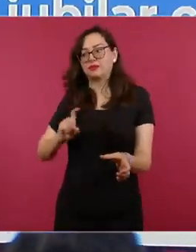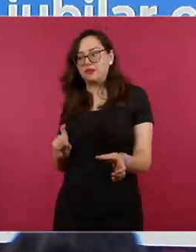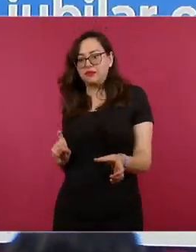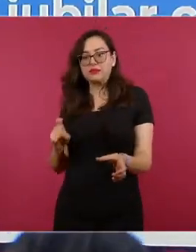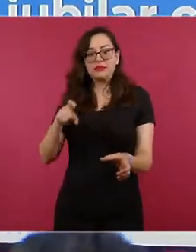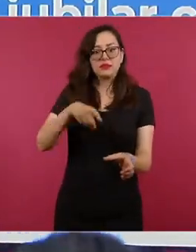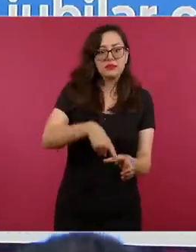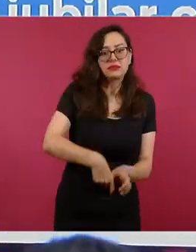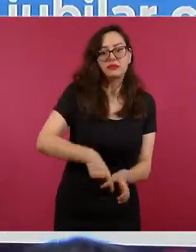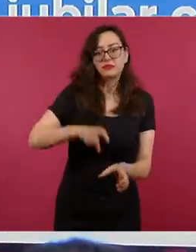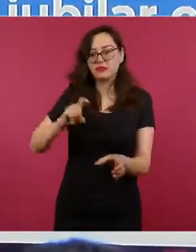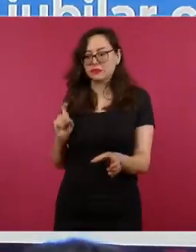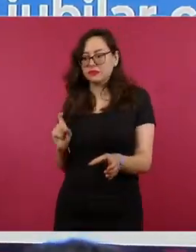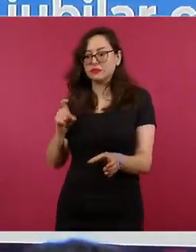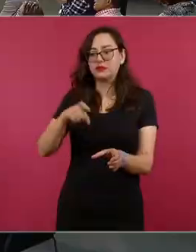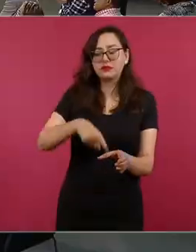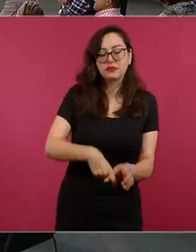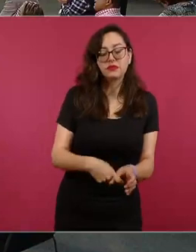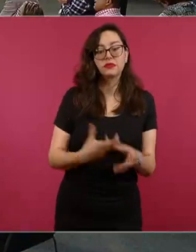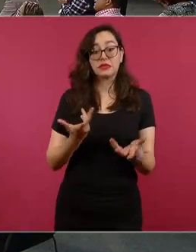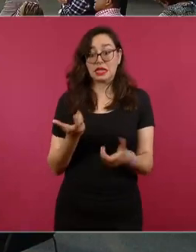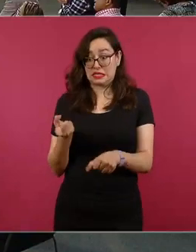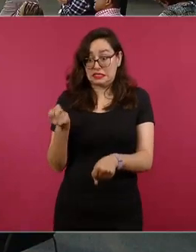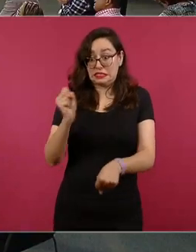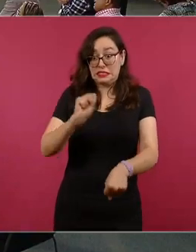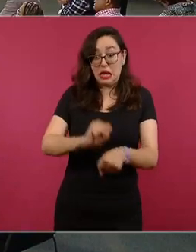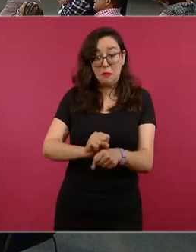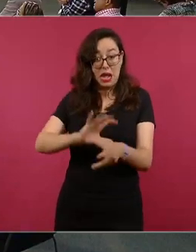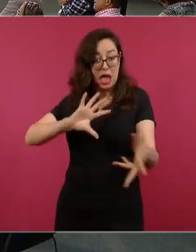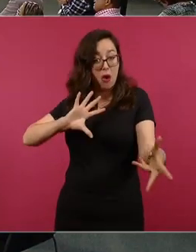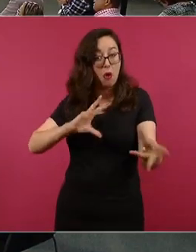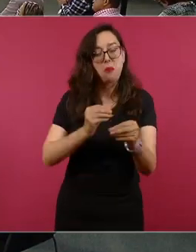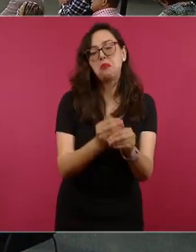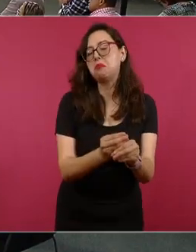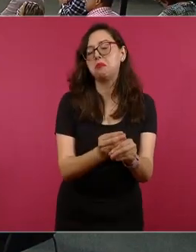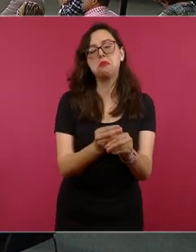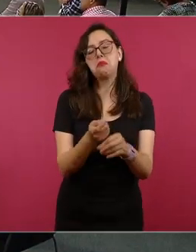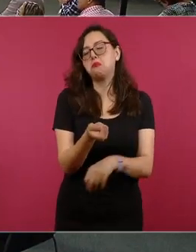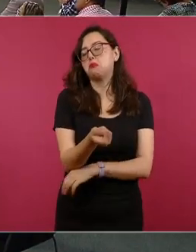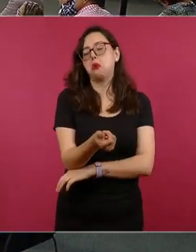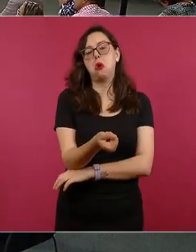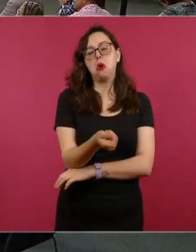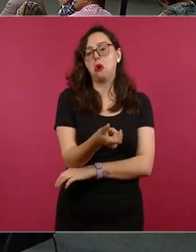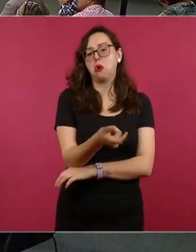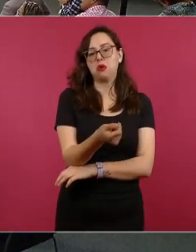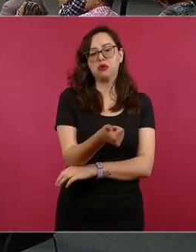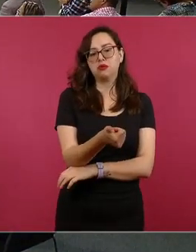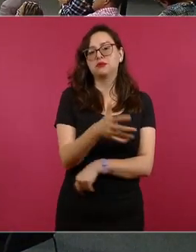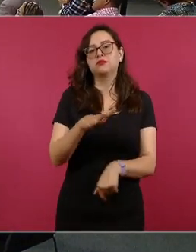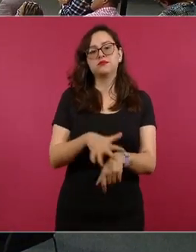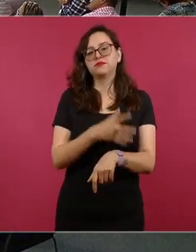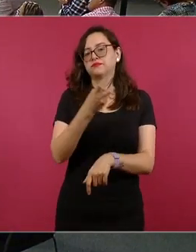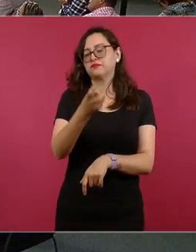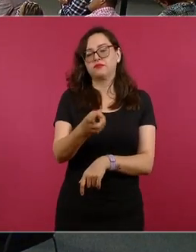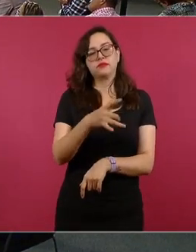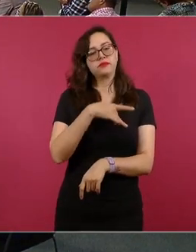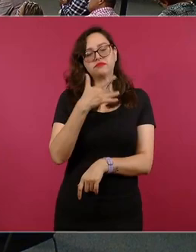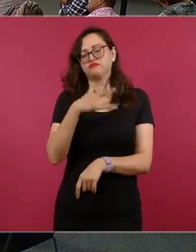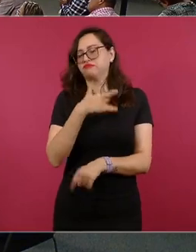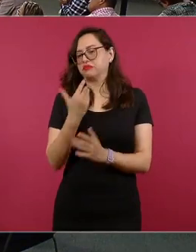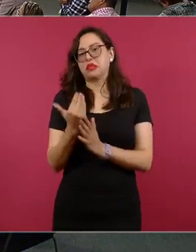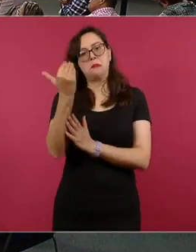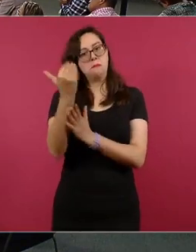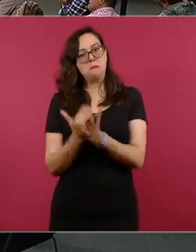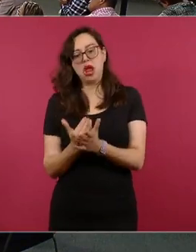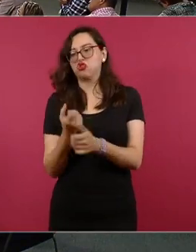vuelves a regresar. Entonces, los que alcanzaban este umbral pues eran muy pocos. Por eso se decidió en 2020 que se tenían